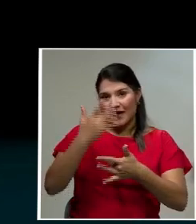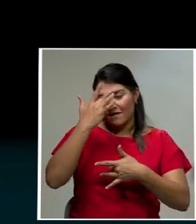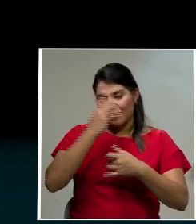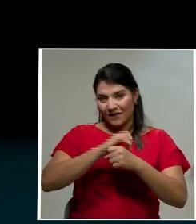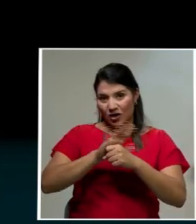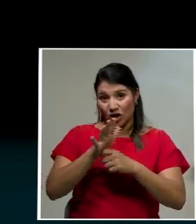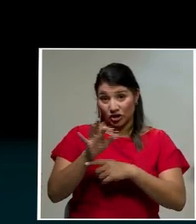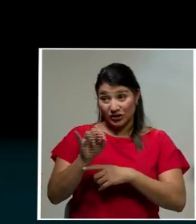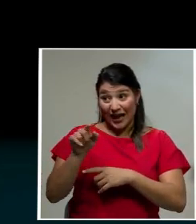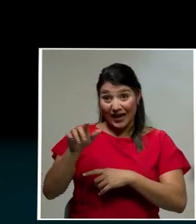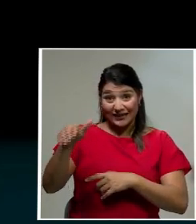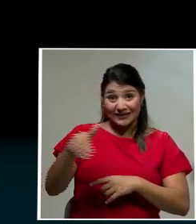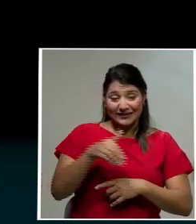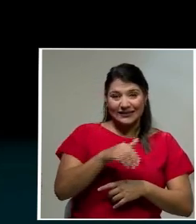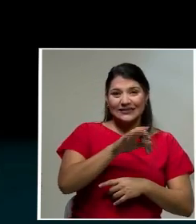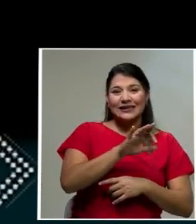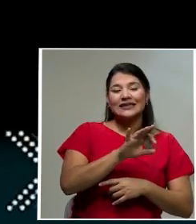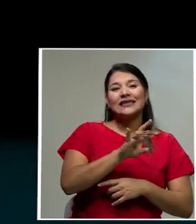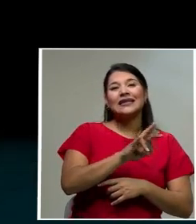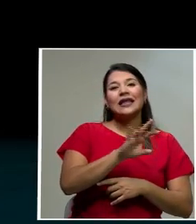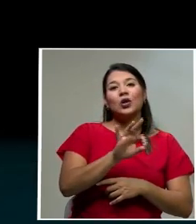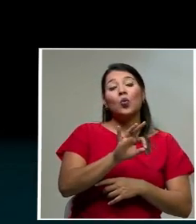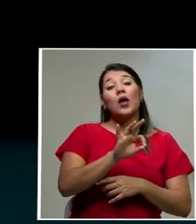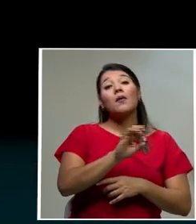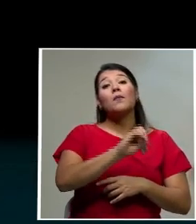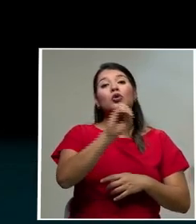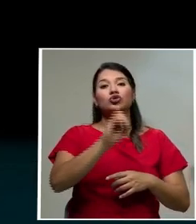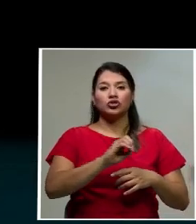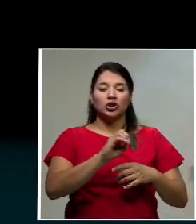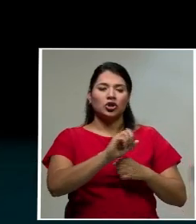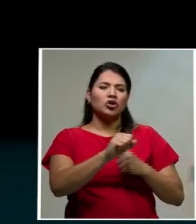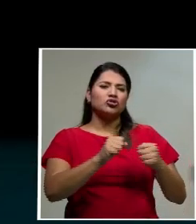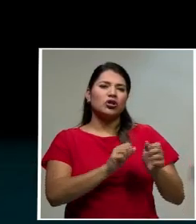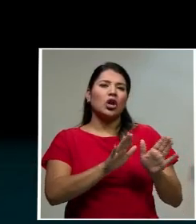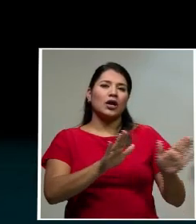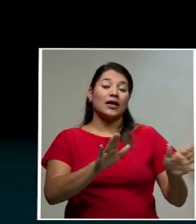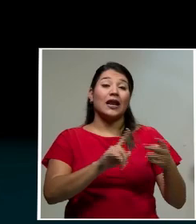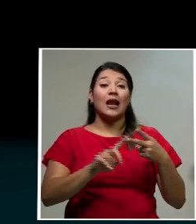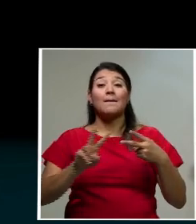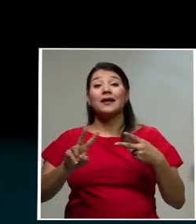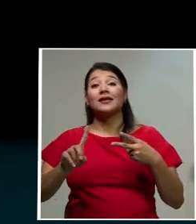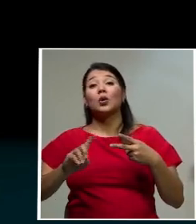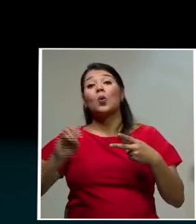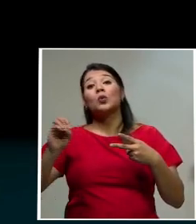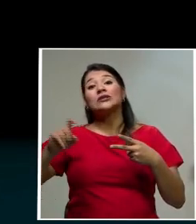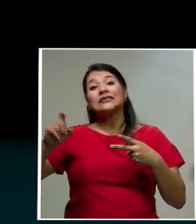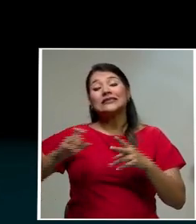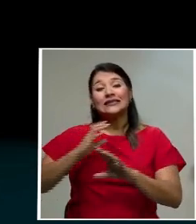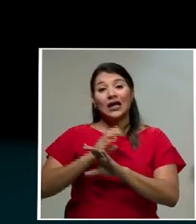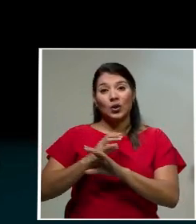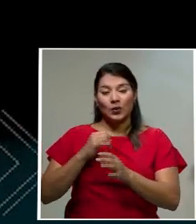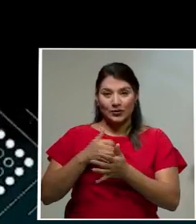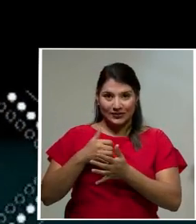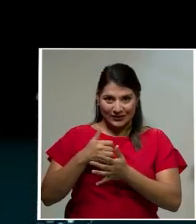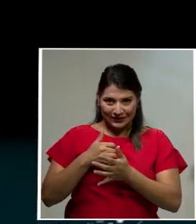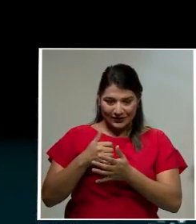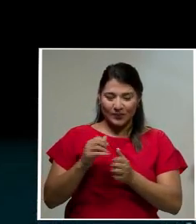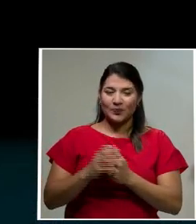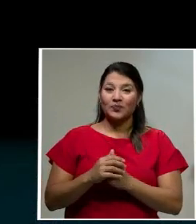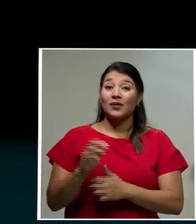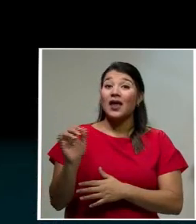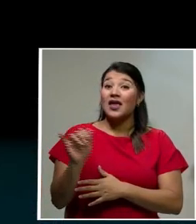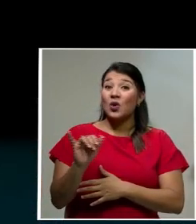el 79% han permanecido en salón general y un 21% ha requerido cuidados intensivos.